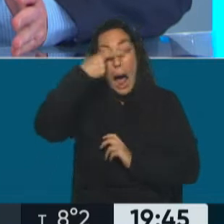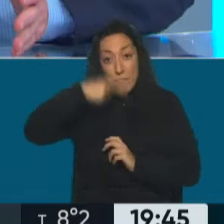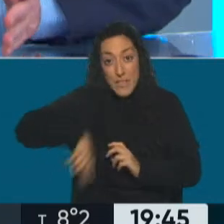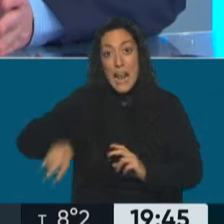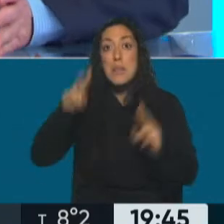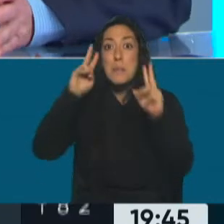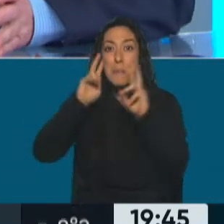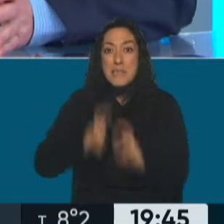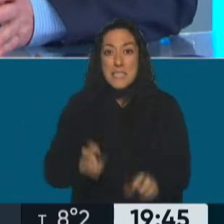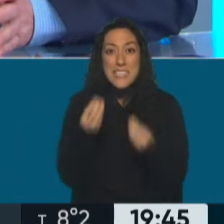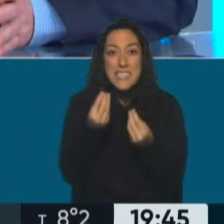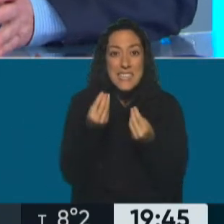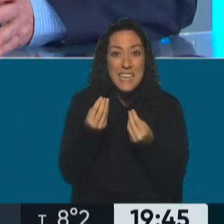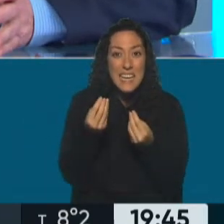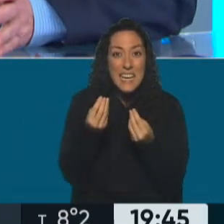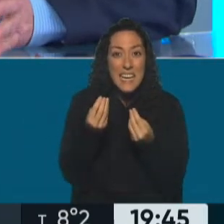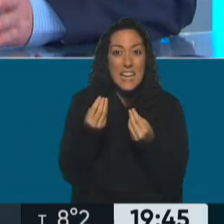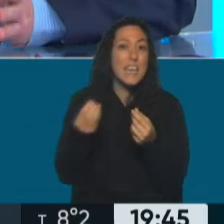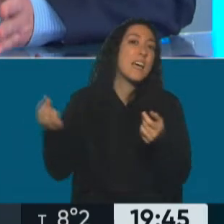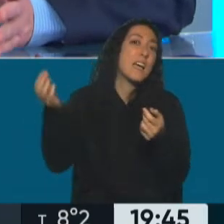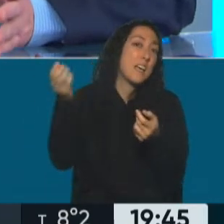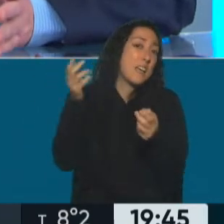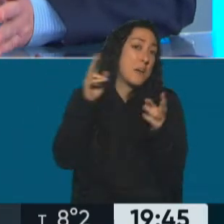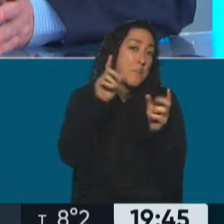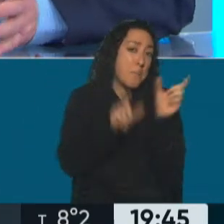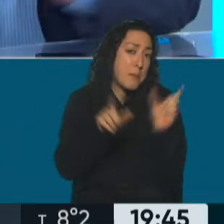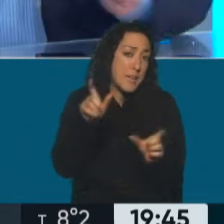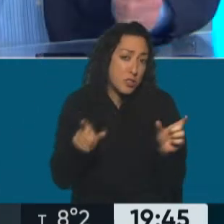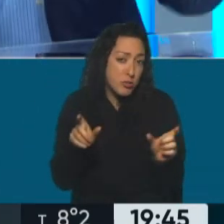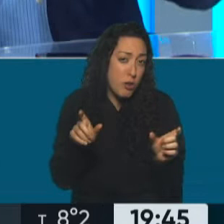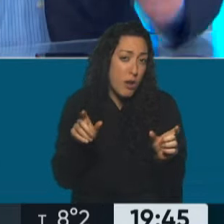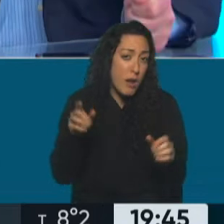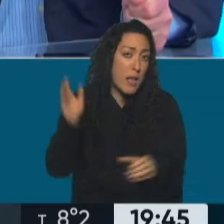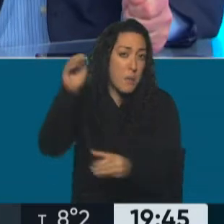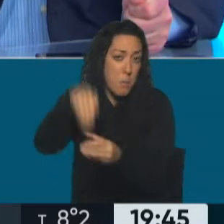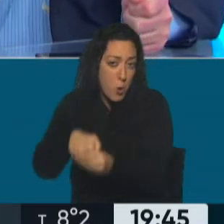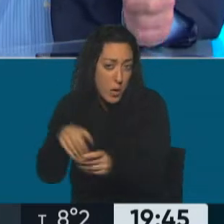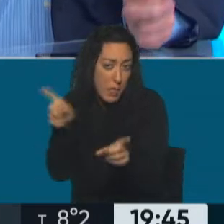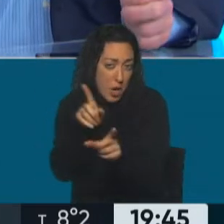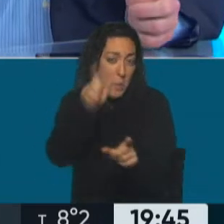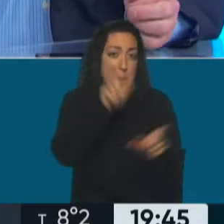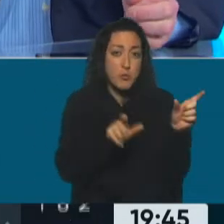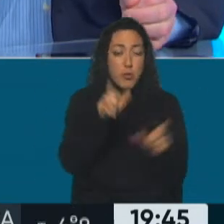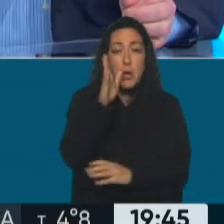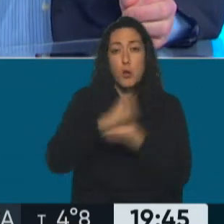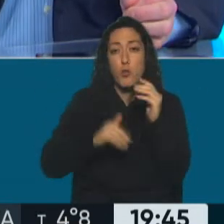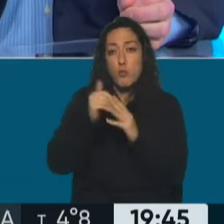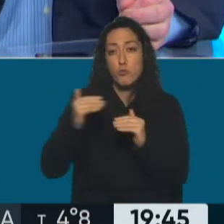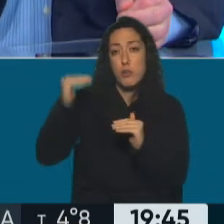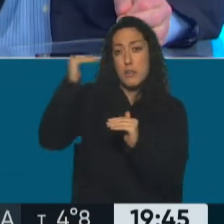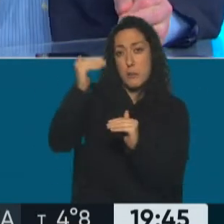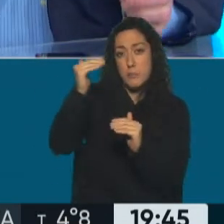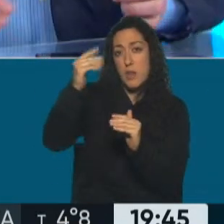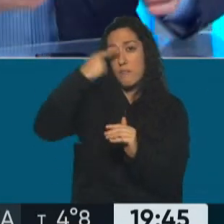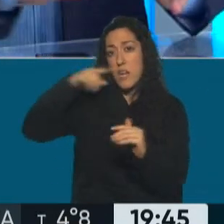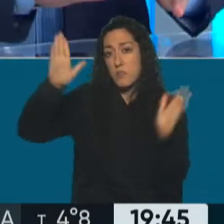investigue la parte más delgada de todo este complejo entramado si lo que construyeron el entrepiso que se dio